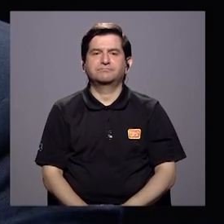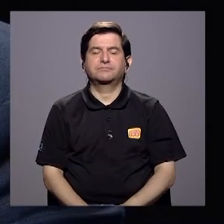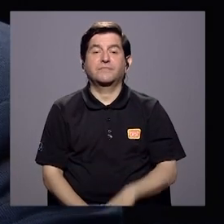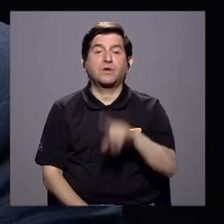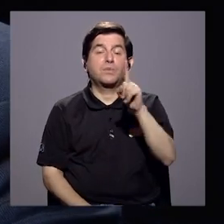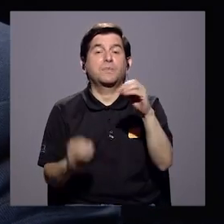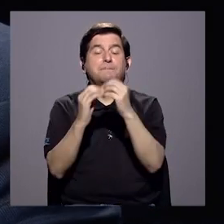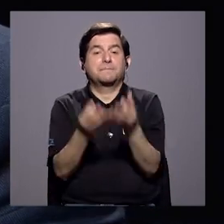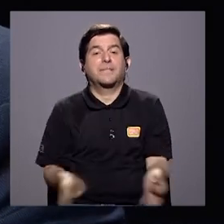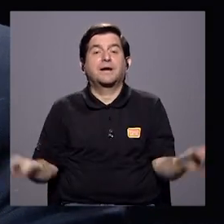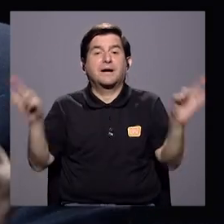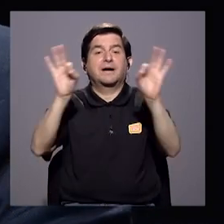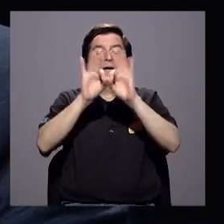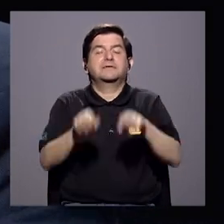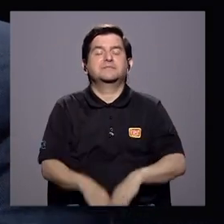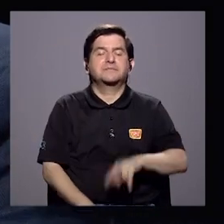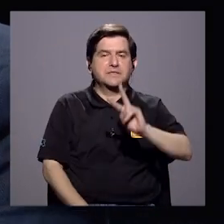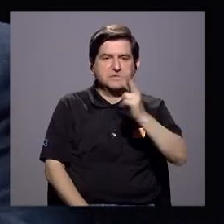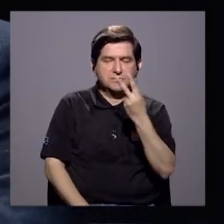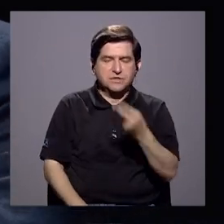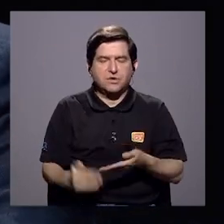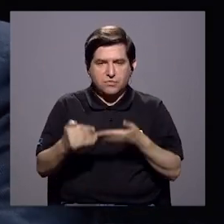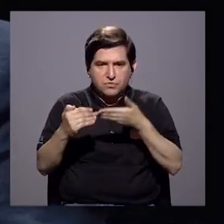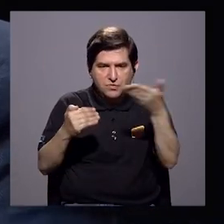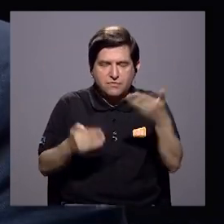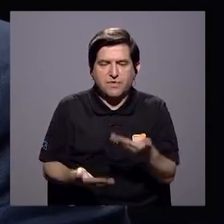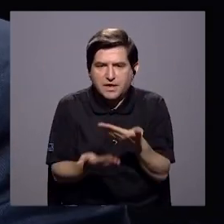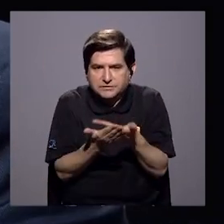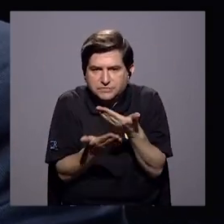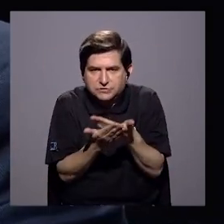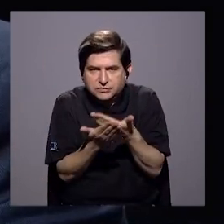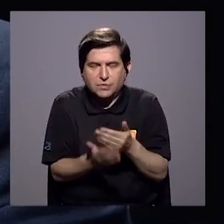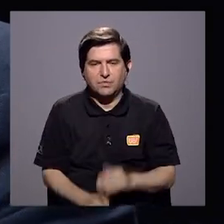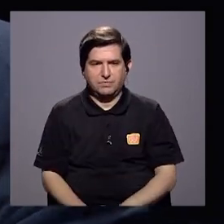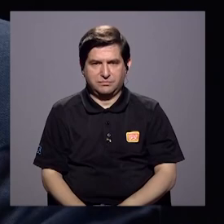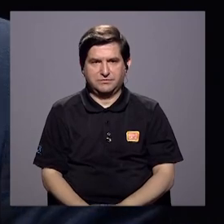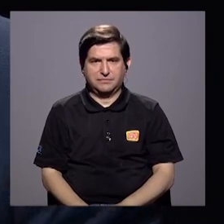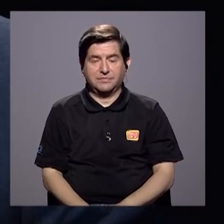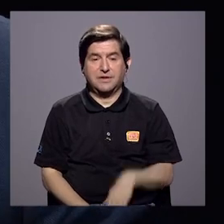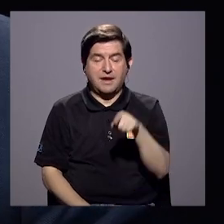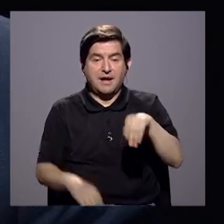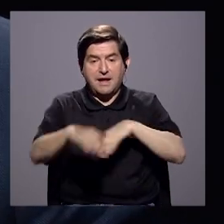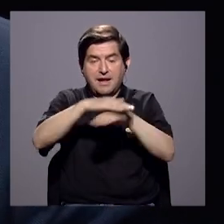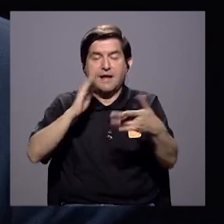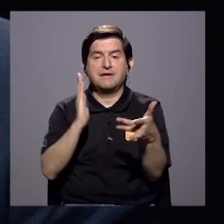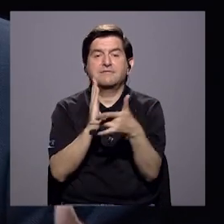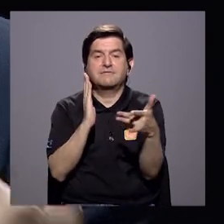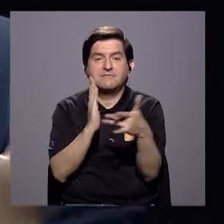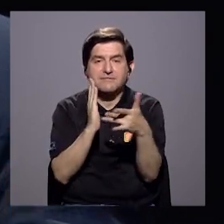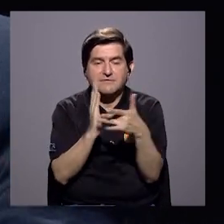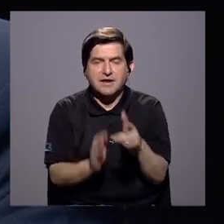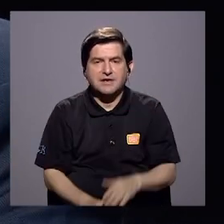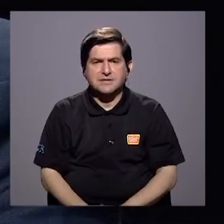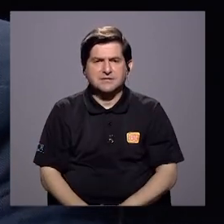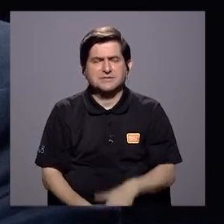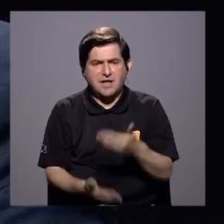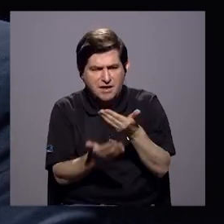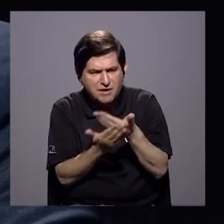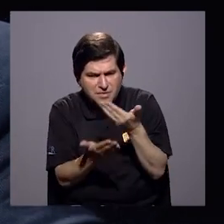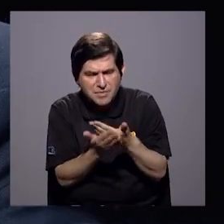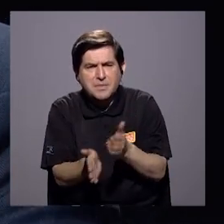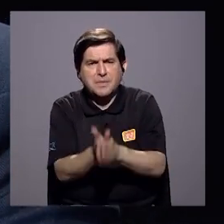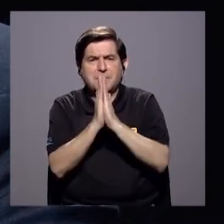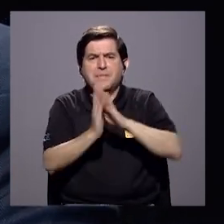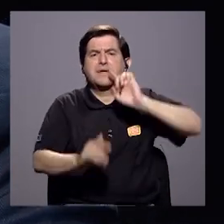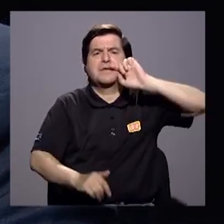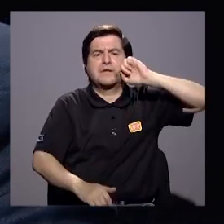una de las más importantes es el segundo factor de autenticación así que cuando la plataforma tecnológica nos va a autenticar nos